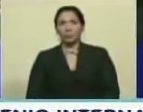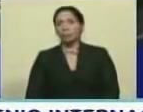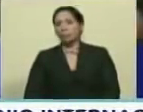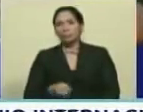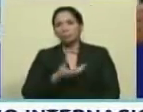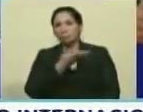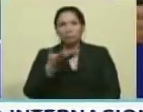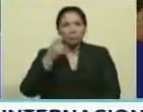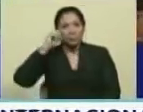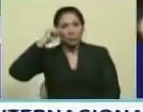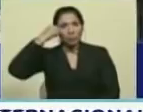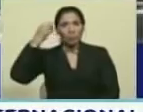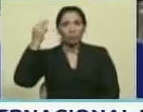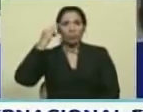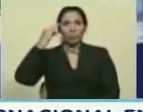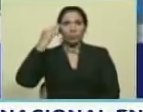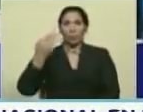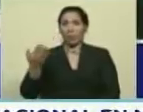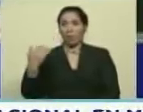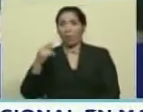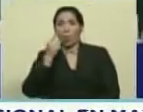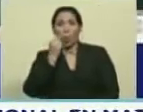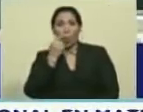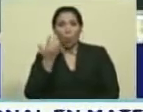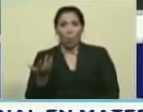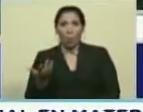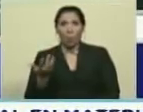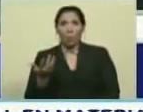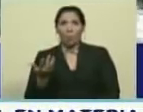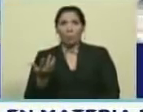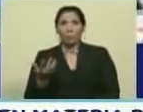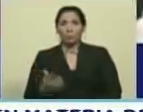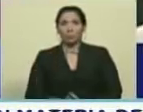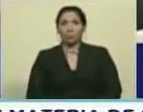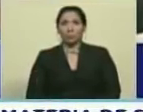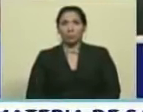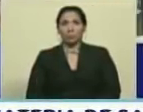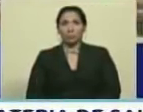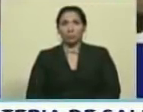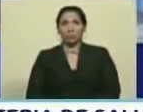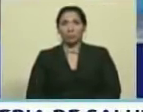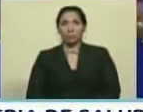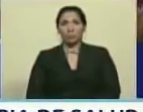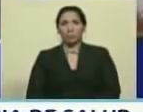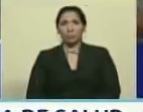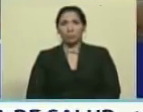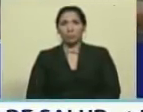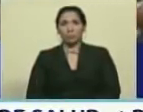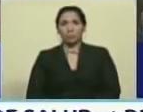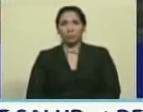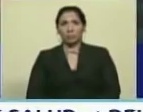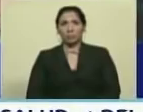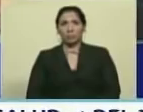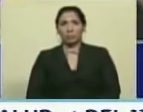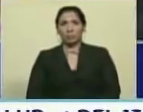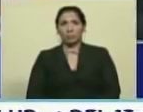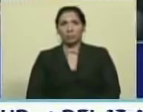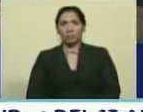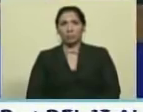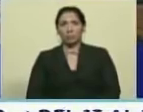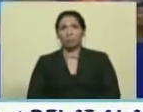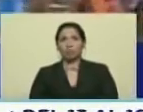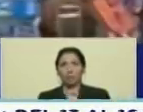hermandad de aquellos hombres que no solo tuvieron sueños descomunales, sino que les dieron nombres poéticos y los convirtieron